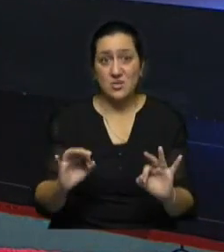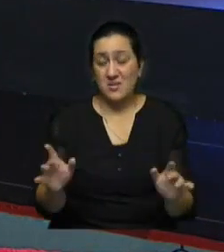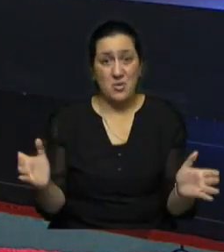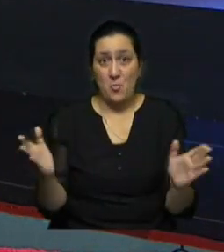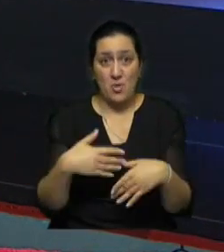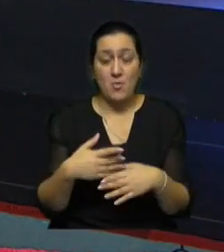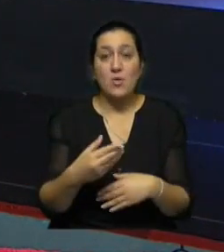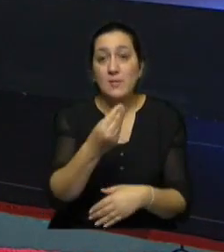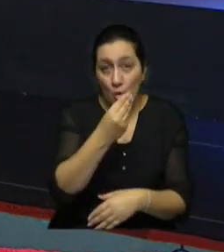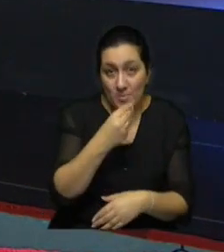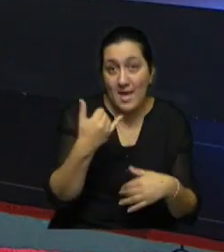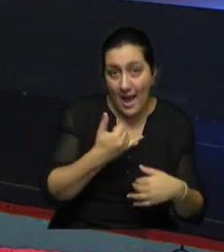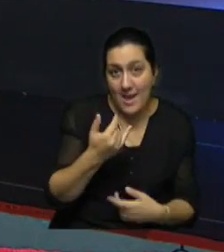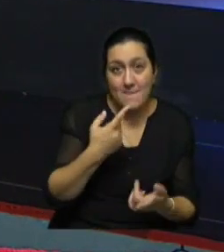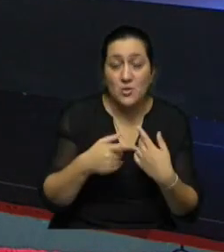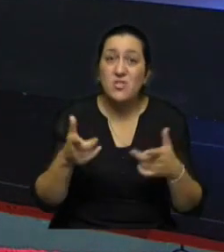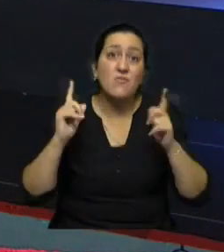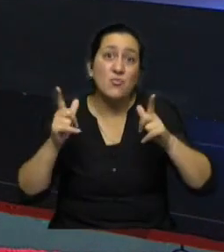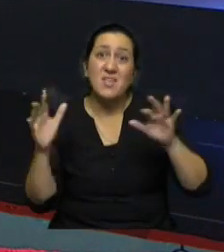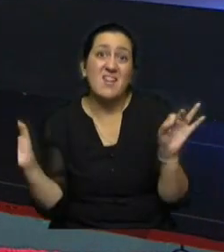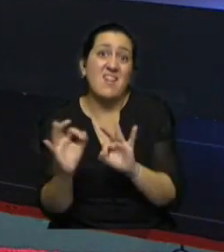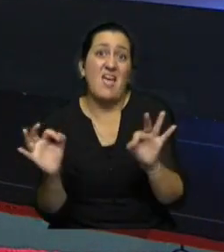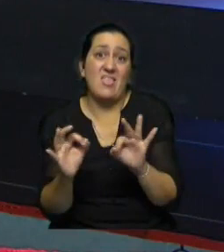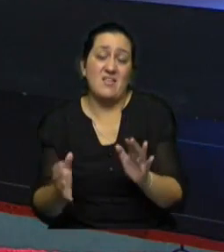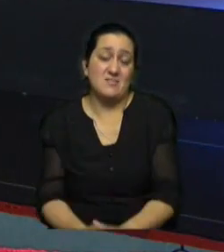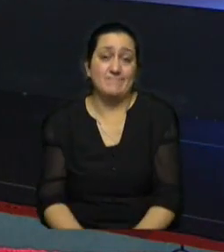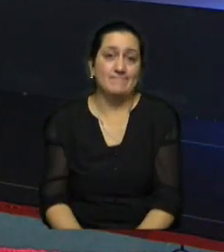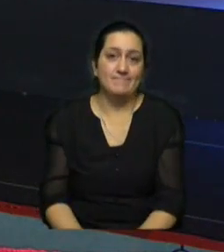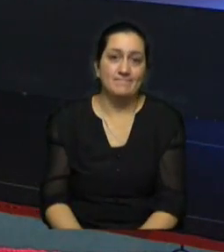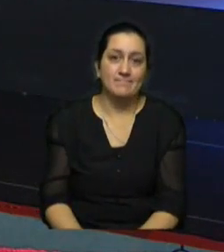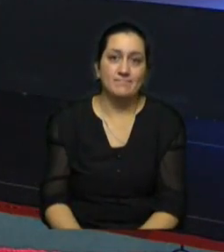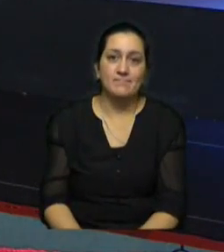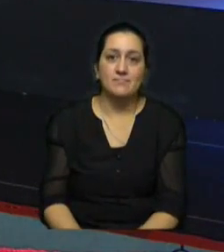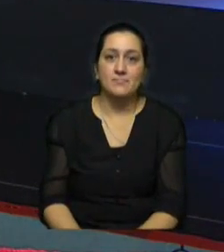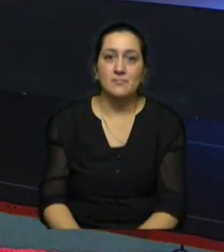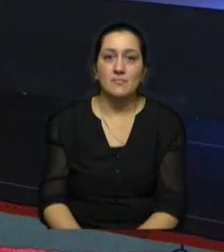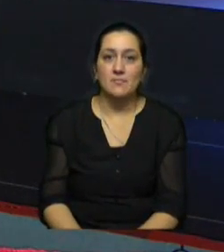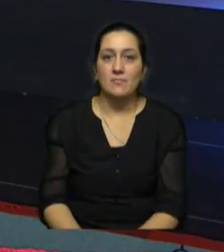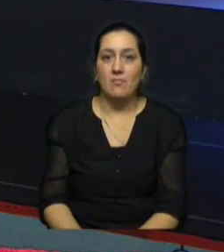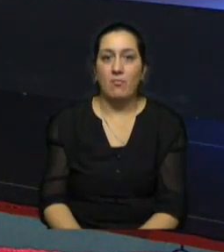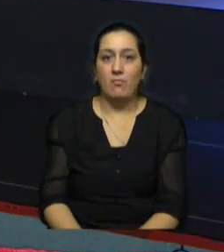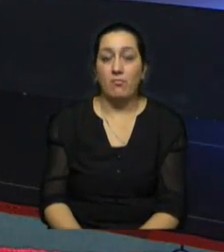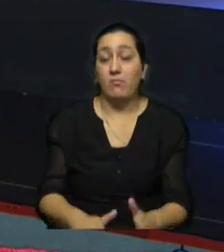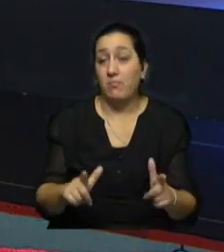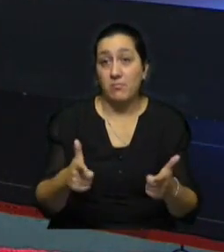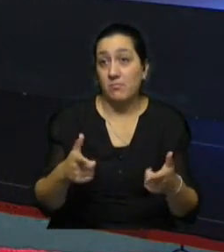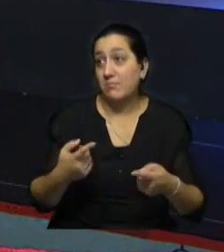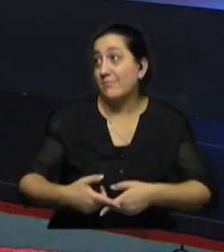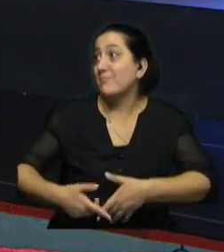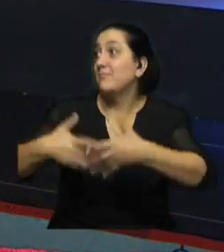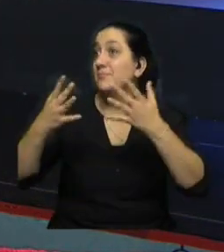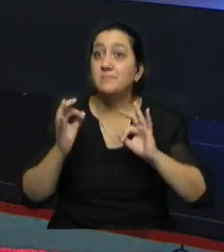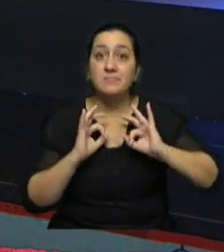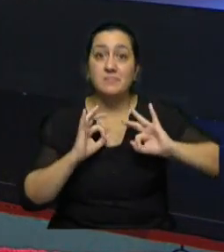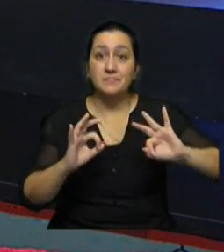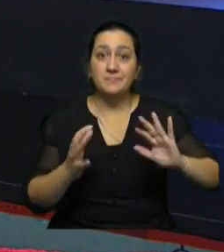la comida, tenemos lo necesario. Las necesidades básicas casi cubiertas. Pero no puedo llevarlos a espectáculos o de vacaciones